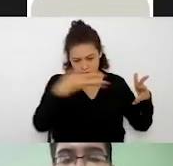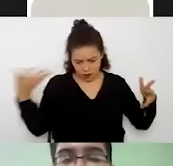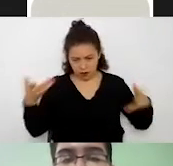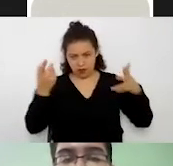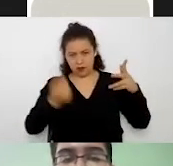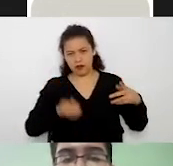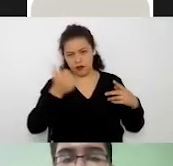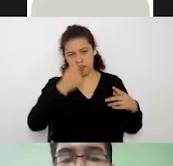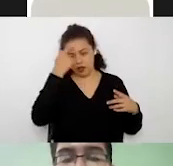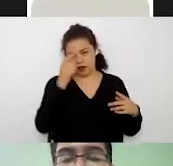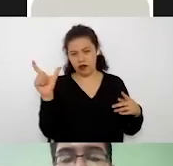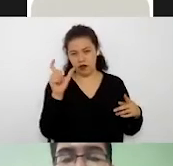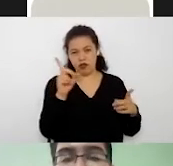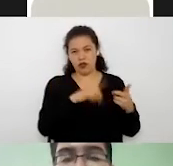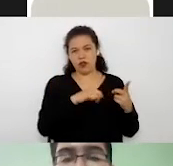acometidas